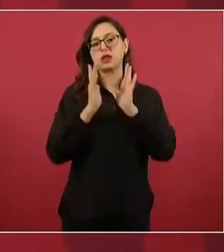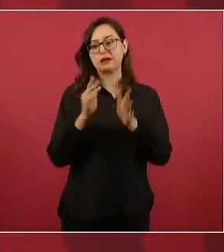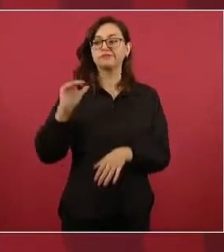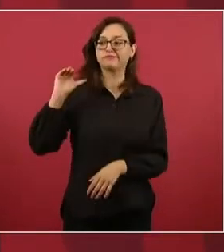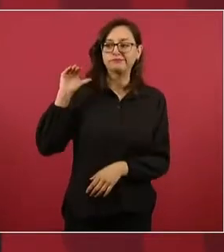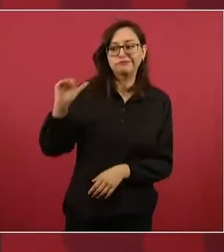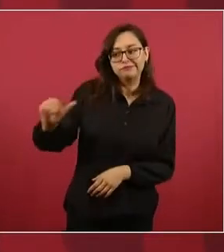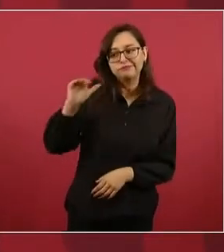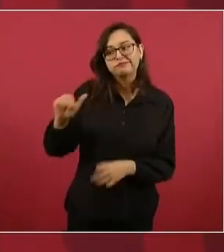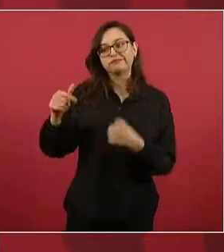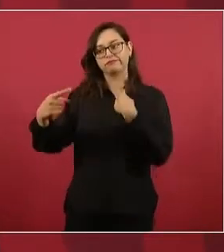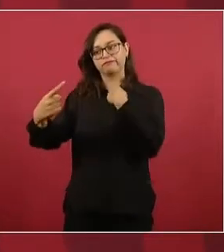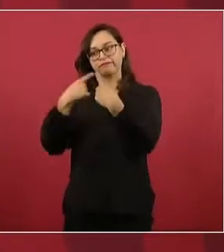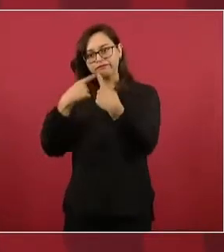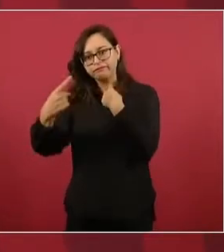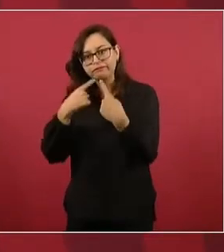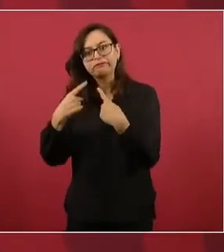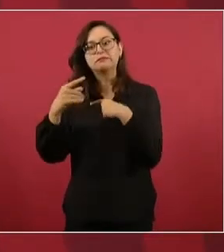de